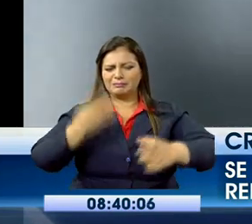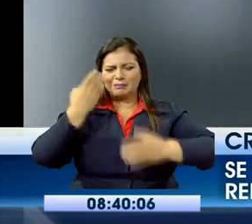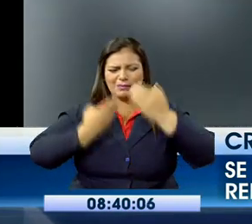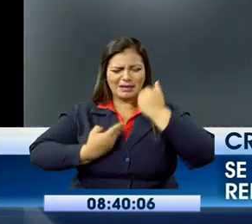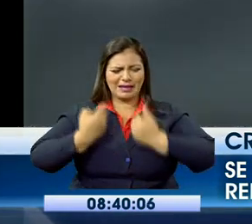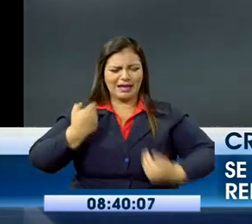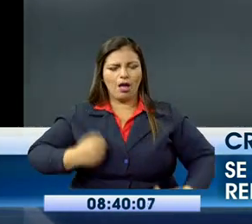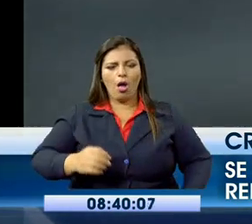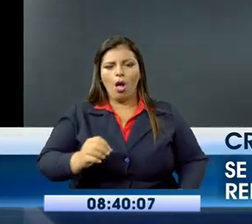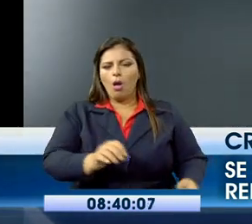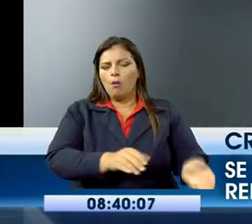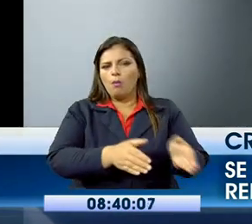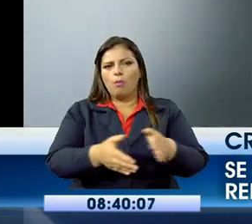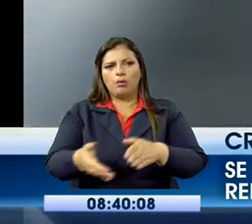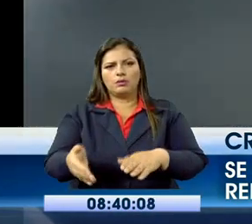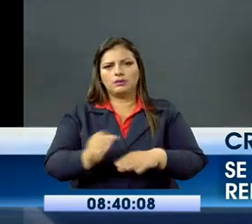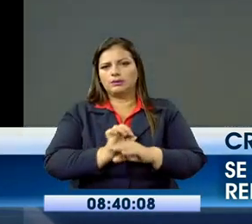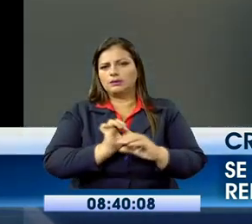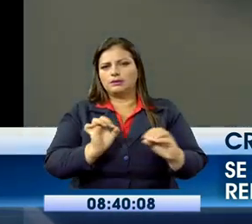mortales.